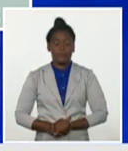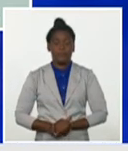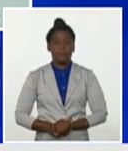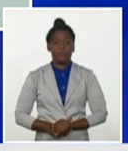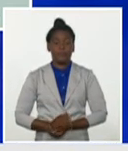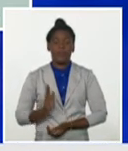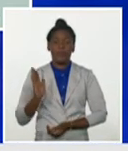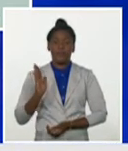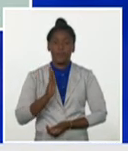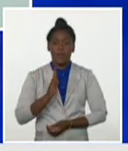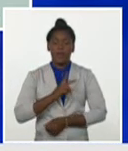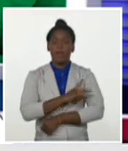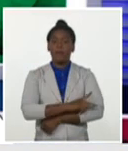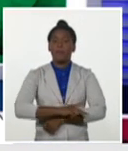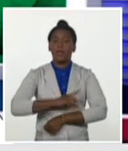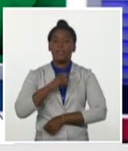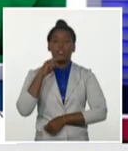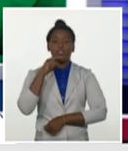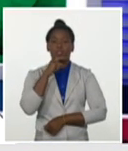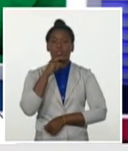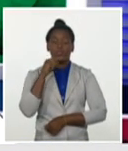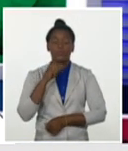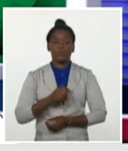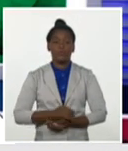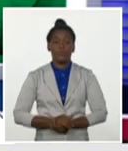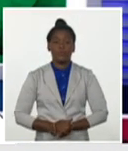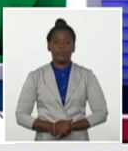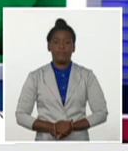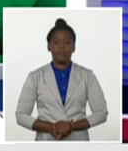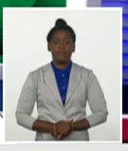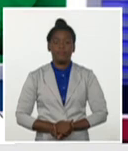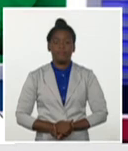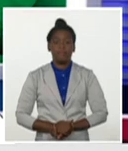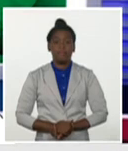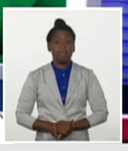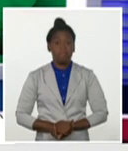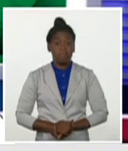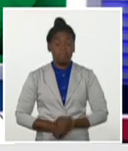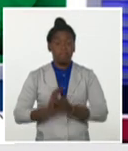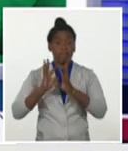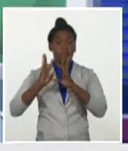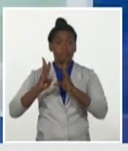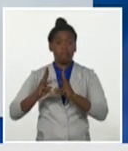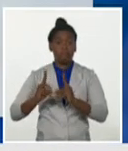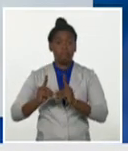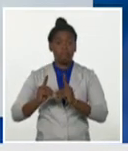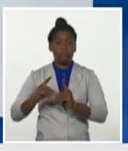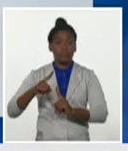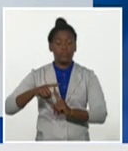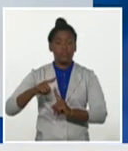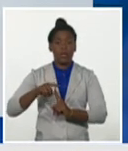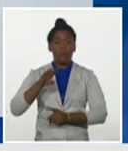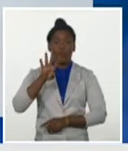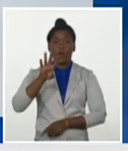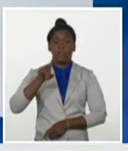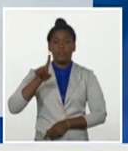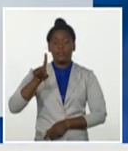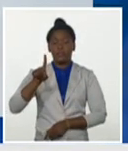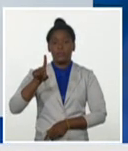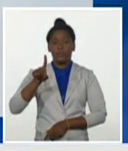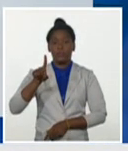cubano procedente de Rusia. De esta forma, en resumen, 41 de los casos importados en el día de